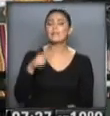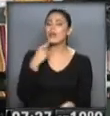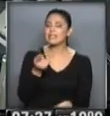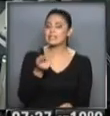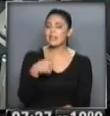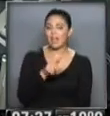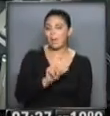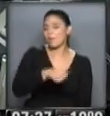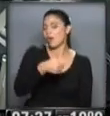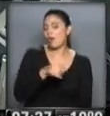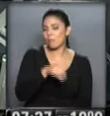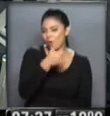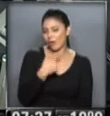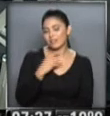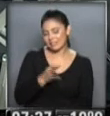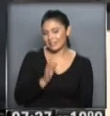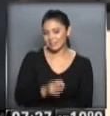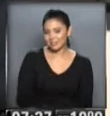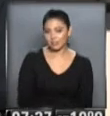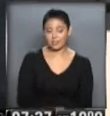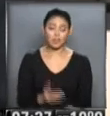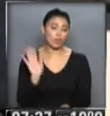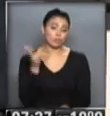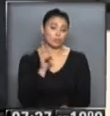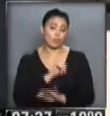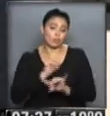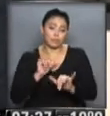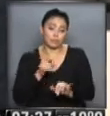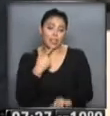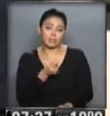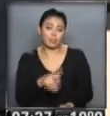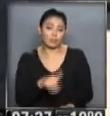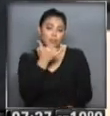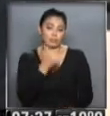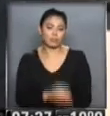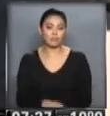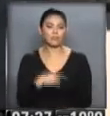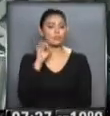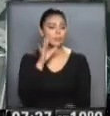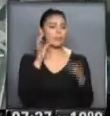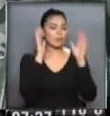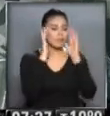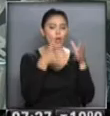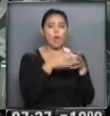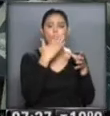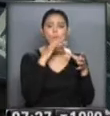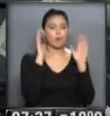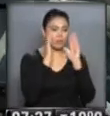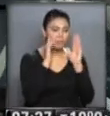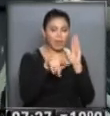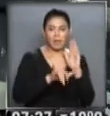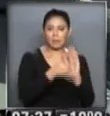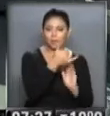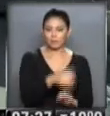vas a decir que fue superior, pero... Lo dicen todos los medios, ¿no? ¿Sí? Igualmente, yo veo a Boca nada más, no veo al rival, ¿eh? Es el mejor Boca del último